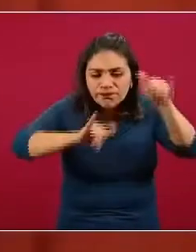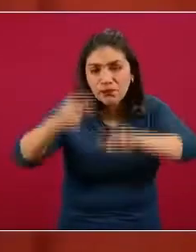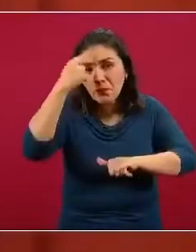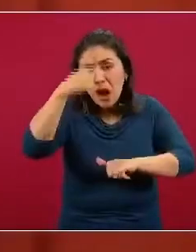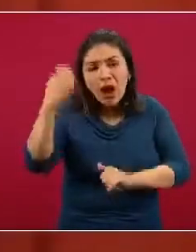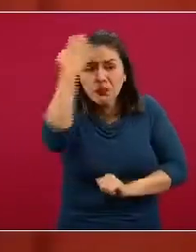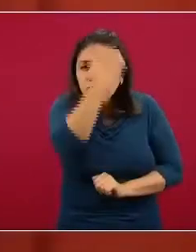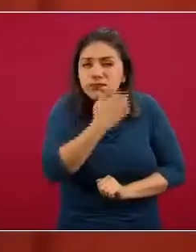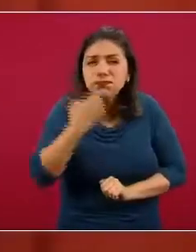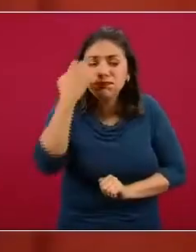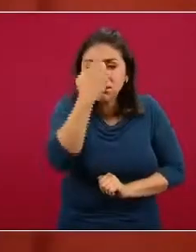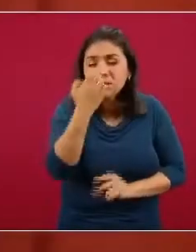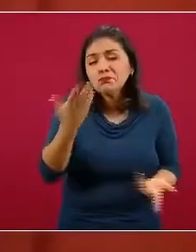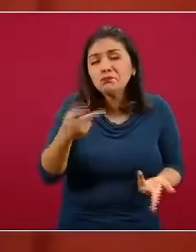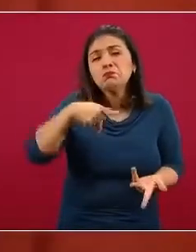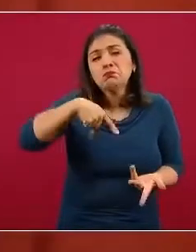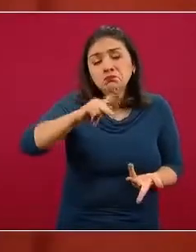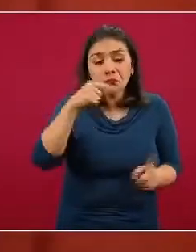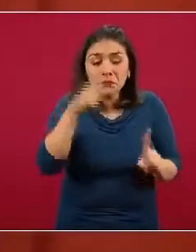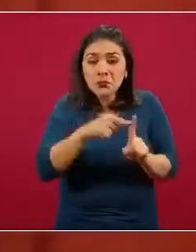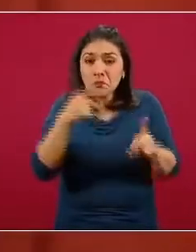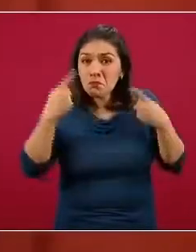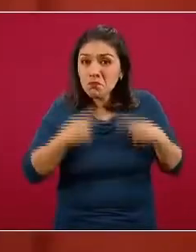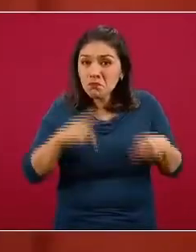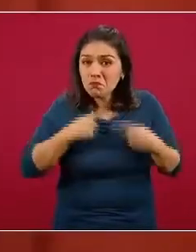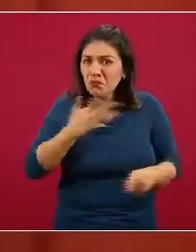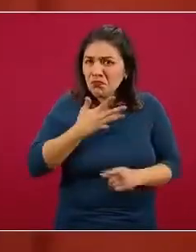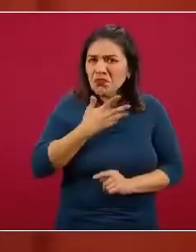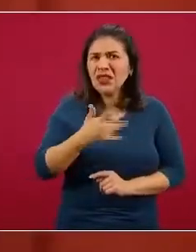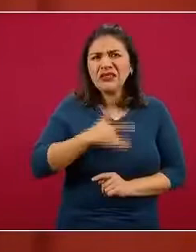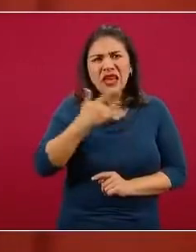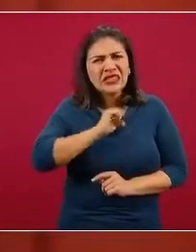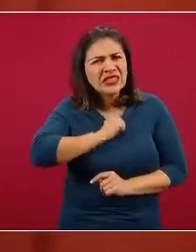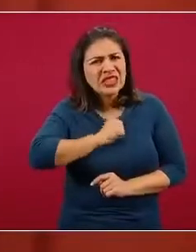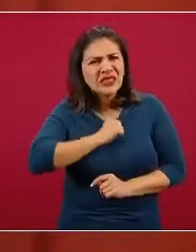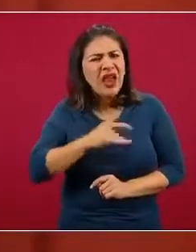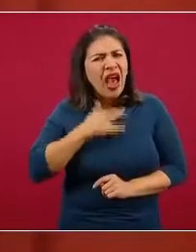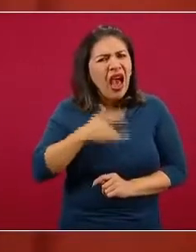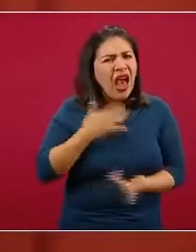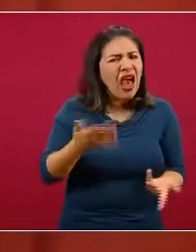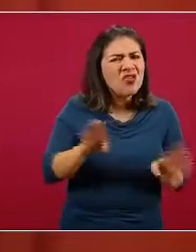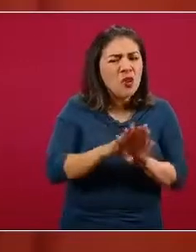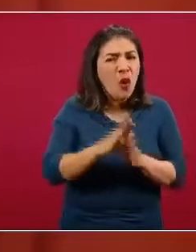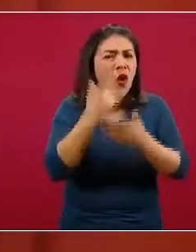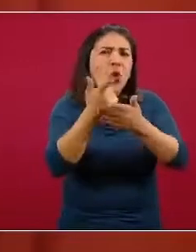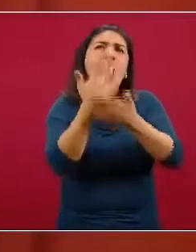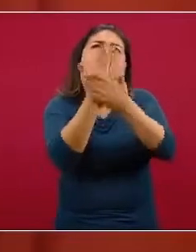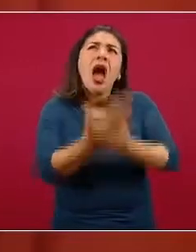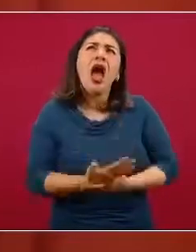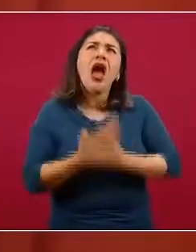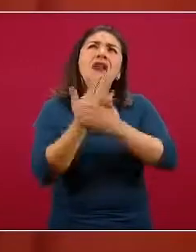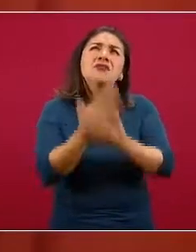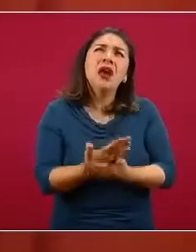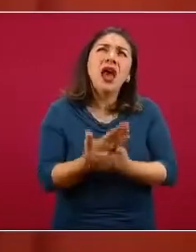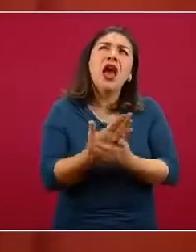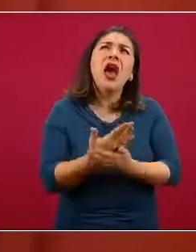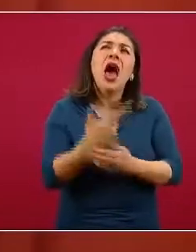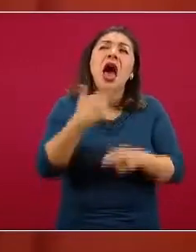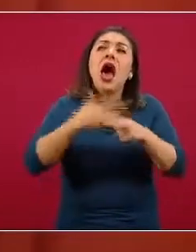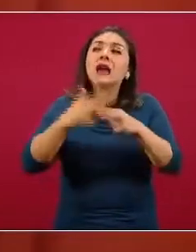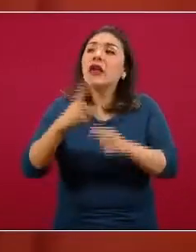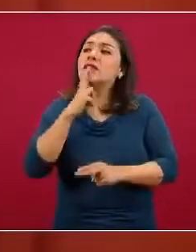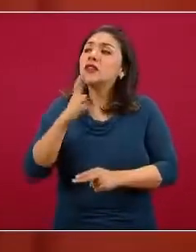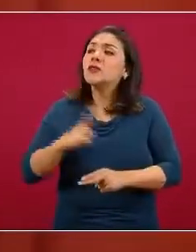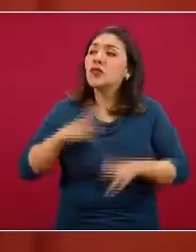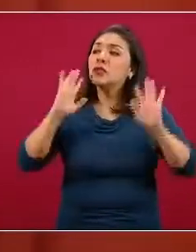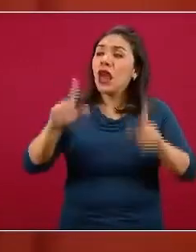el análisis. Sin embargo, esta persona que presenta síntomas no espere su resultado para aislarse y